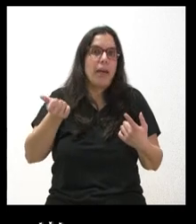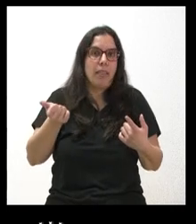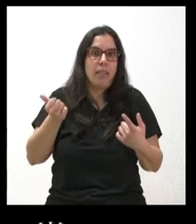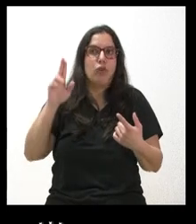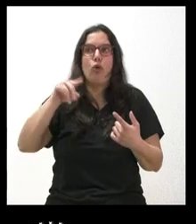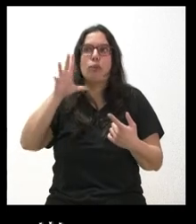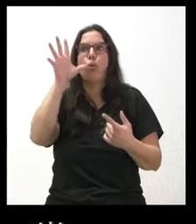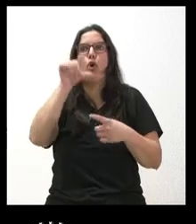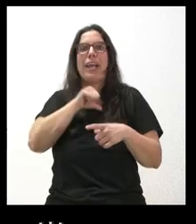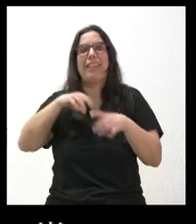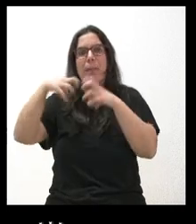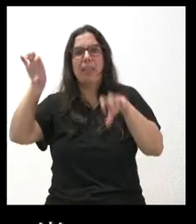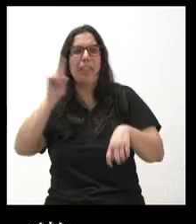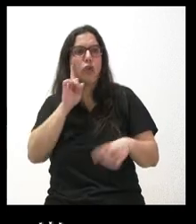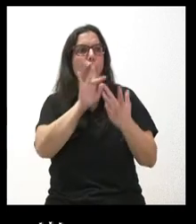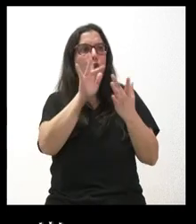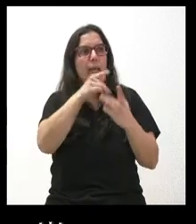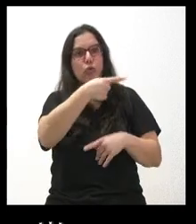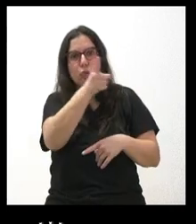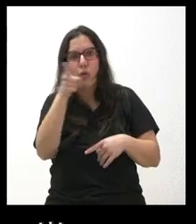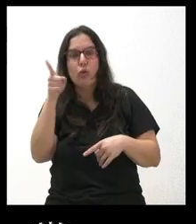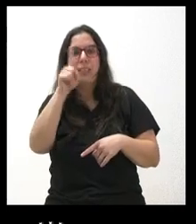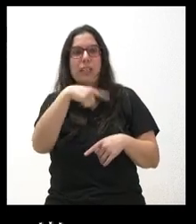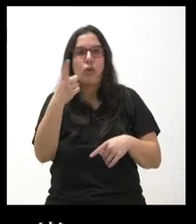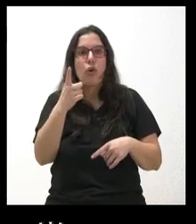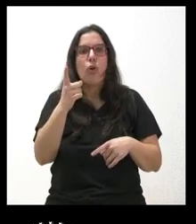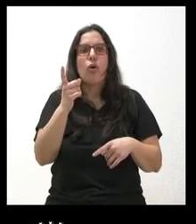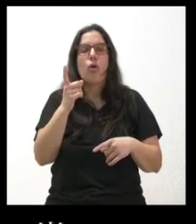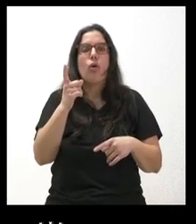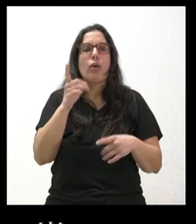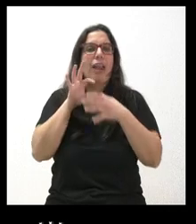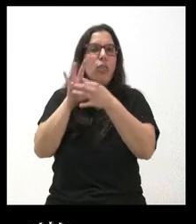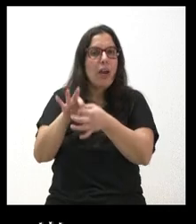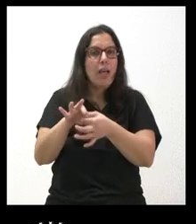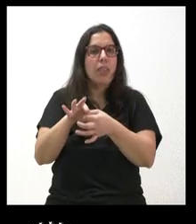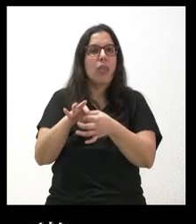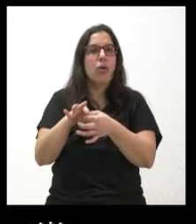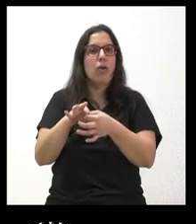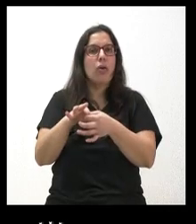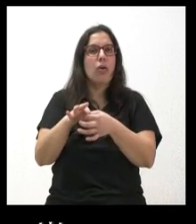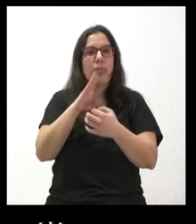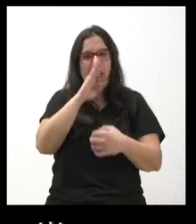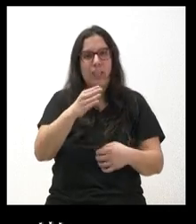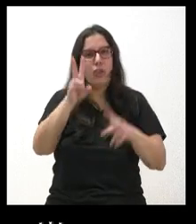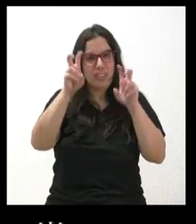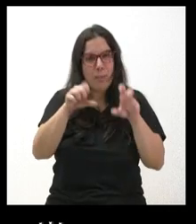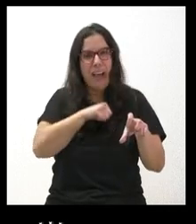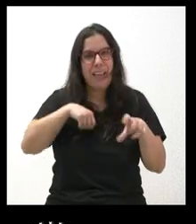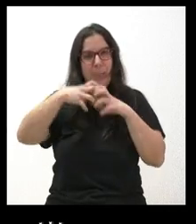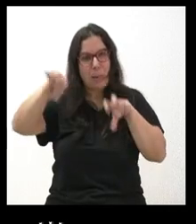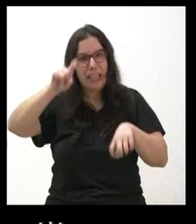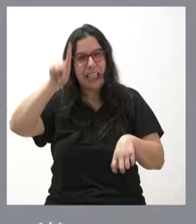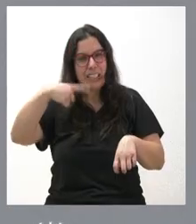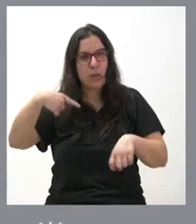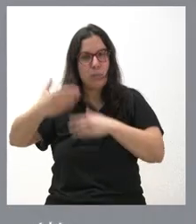conversaciones y están relacionadas con con el tiempo en el que hablamos de con una vinculación directa o o es el dato